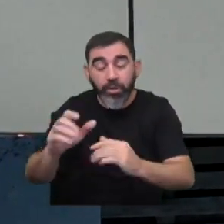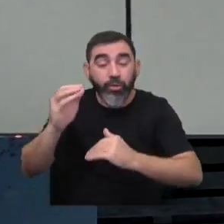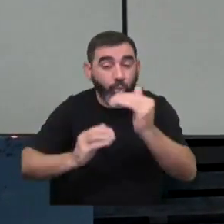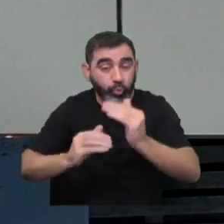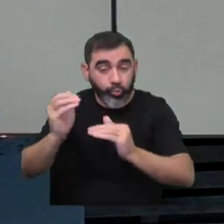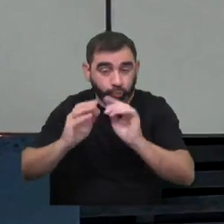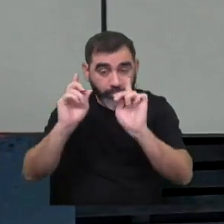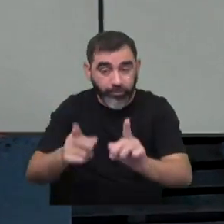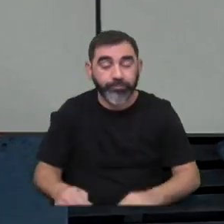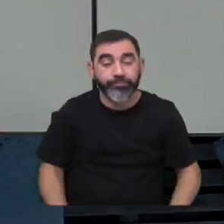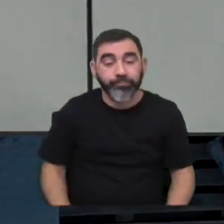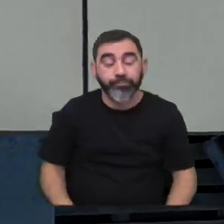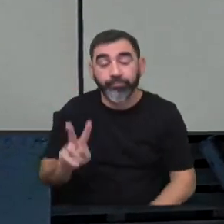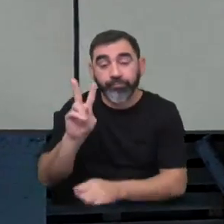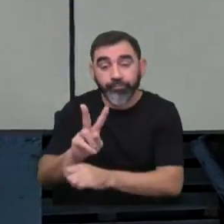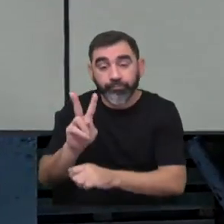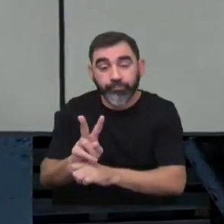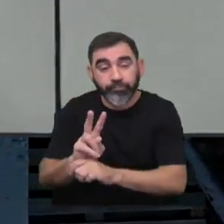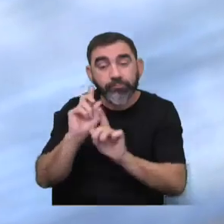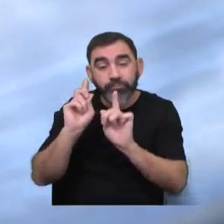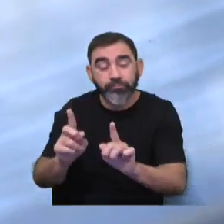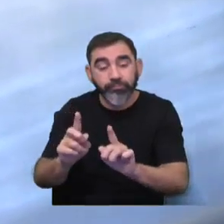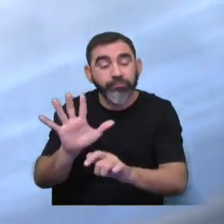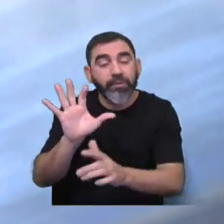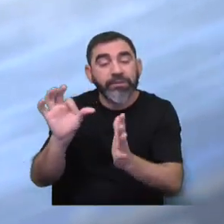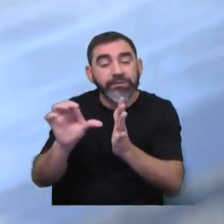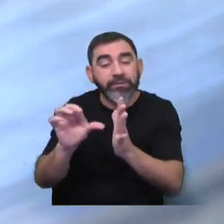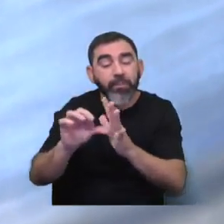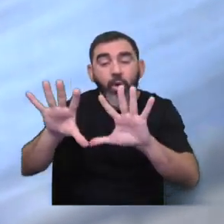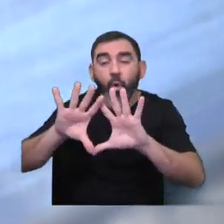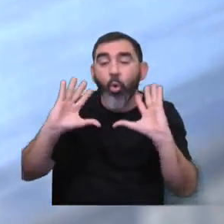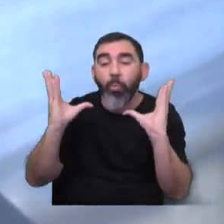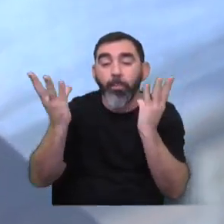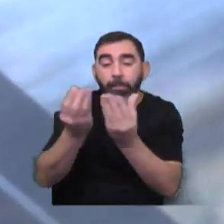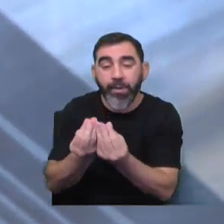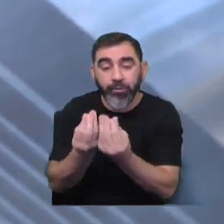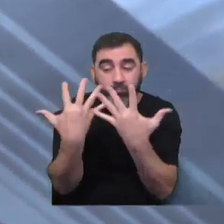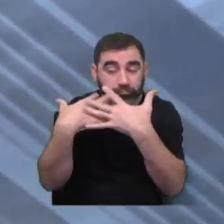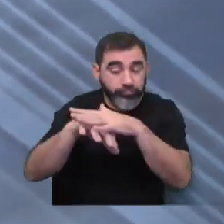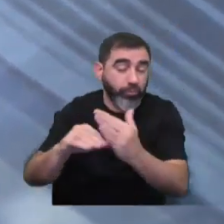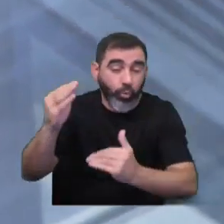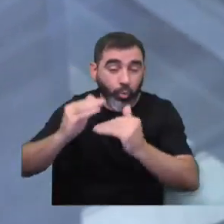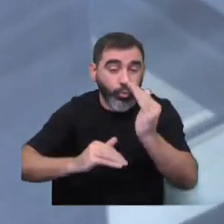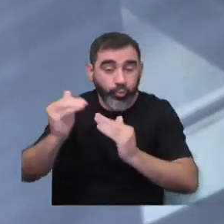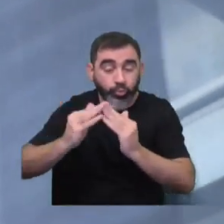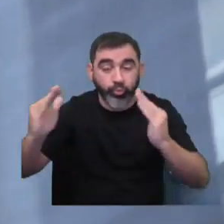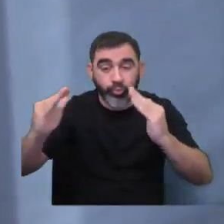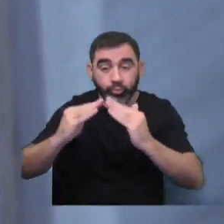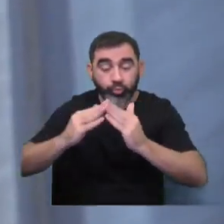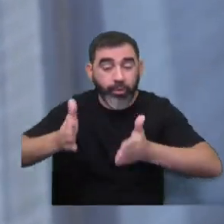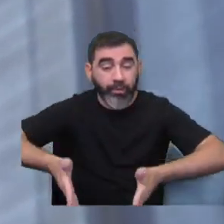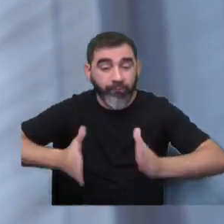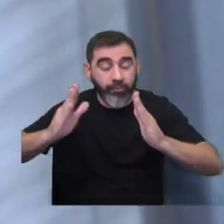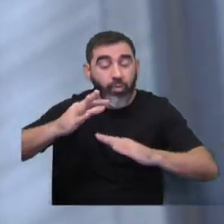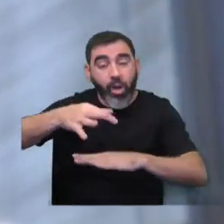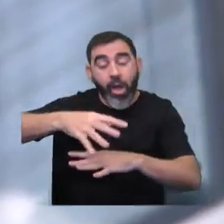instalaciones. La protección debe ser concebida como un sistema completo, integrado a la construcción o instalación de edificio,